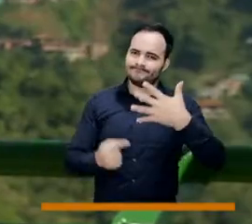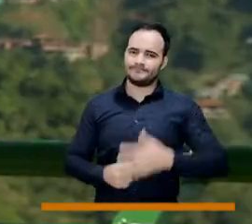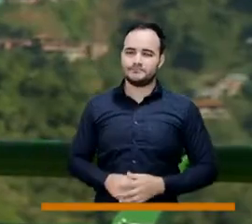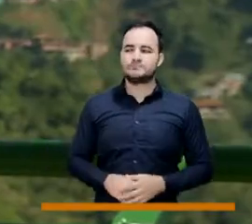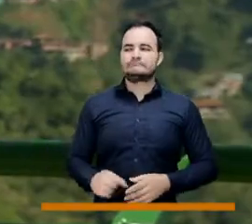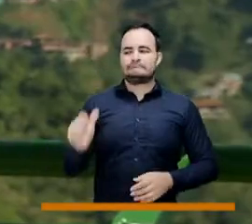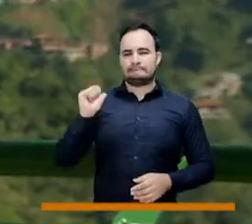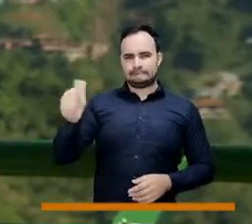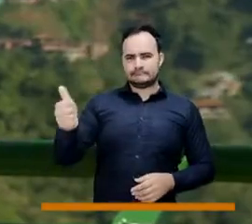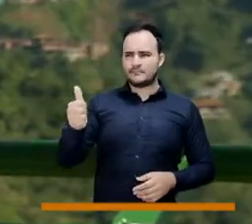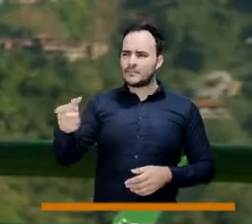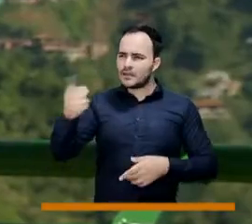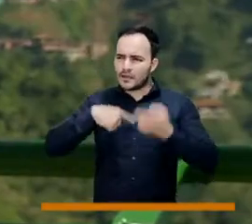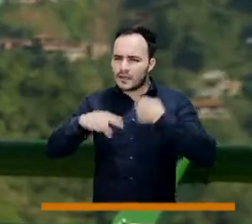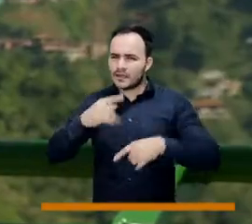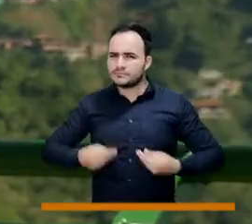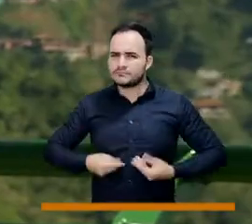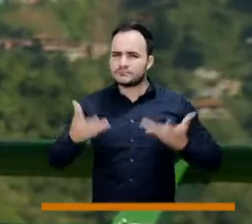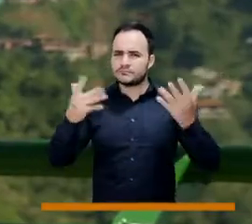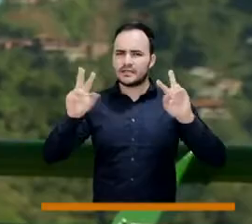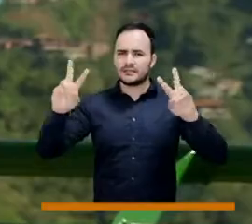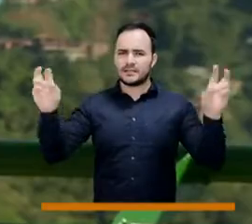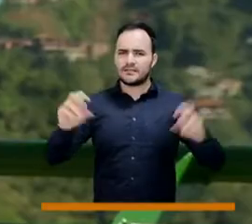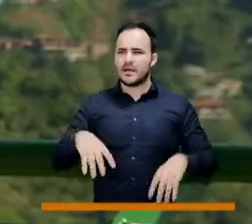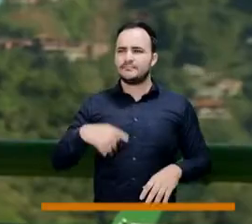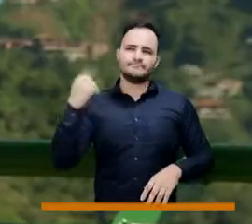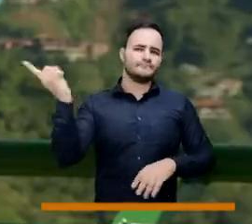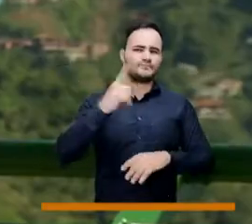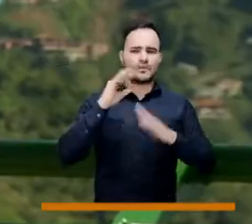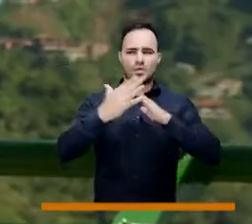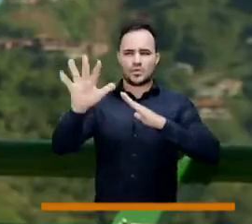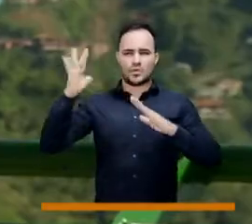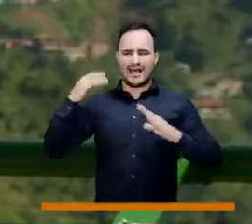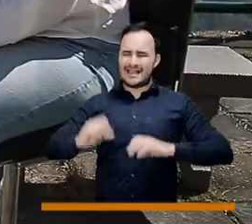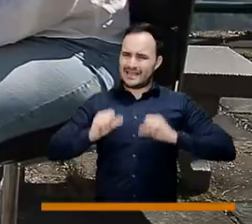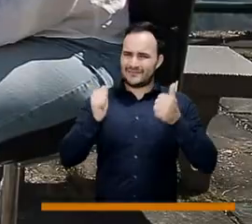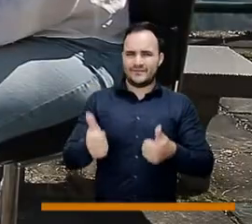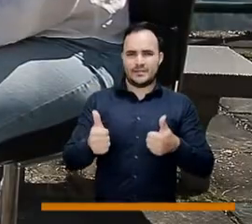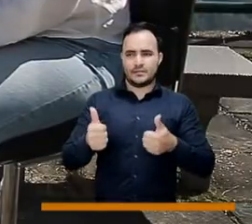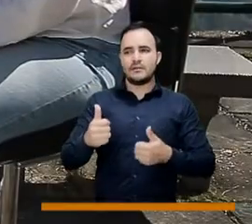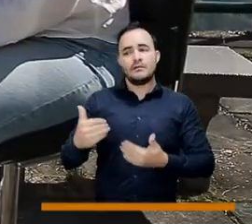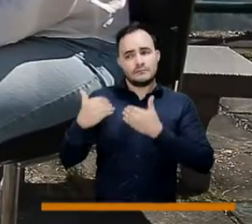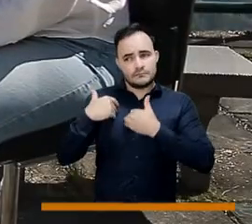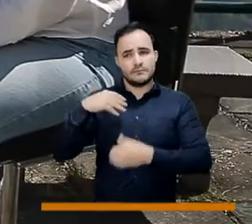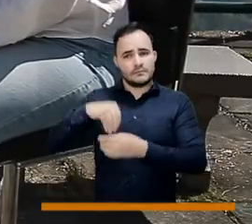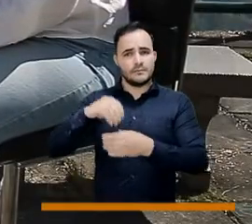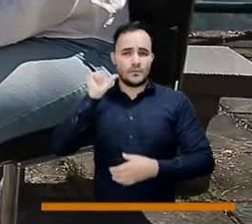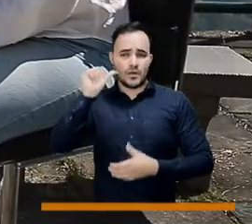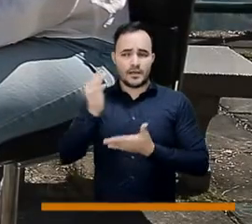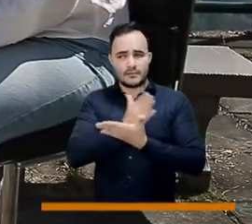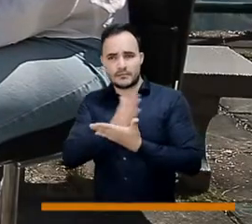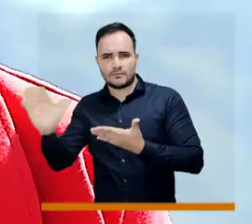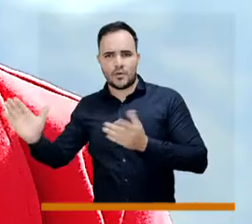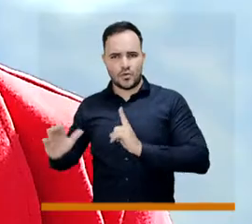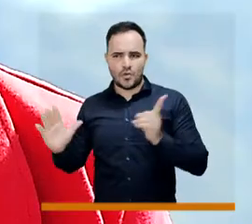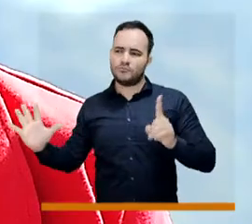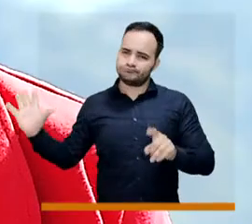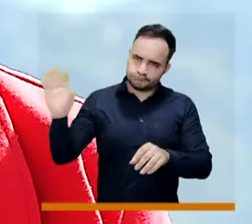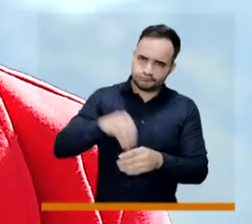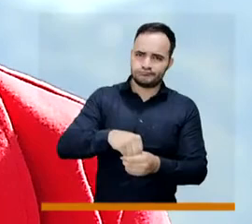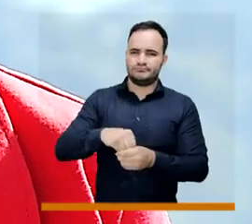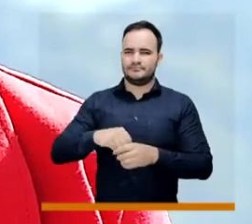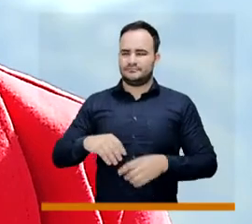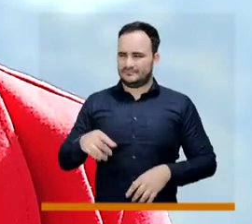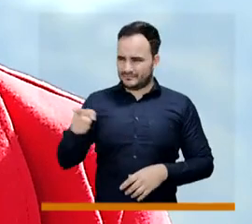Dora, ustedes se refieren al bienestar rural en cabeza de la mujer, que además entendemos